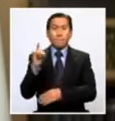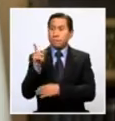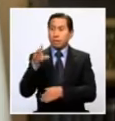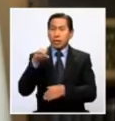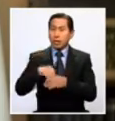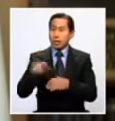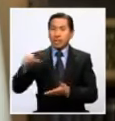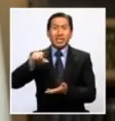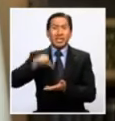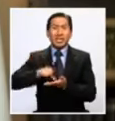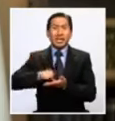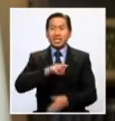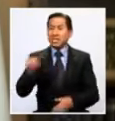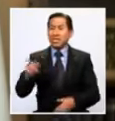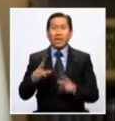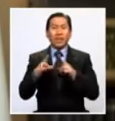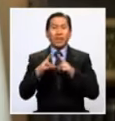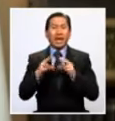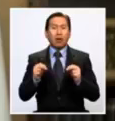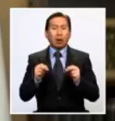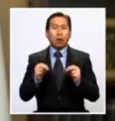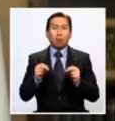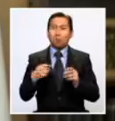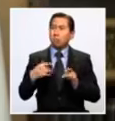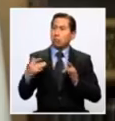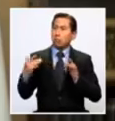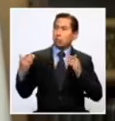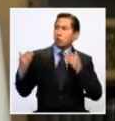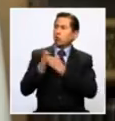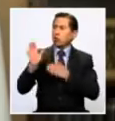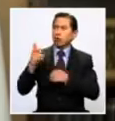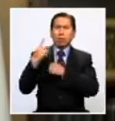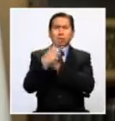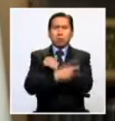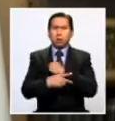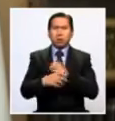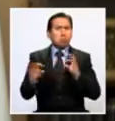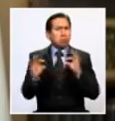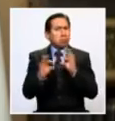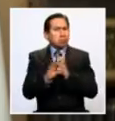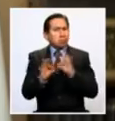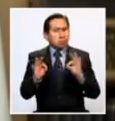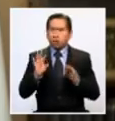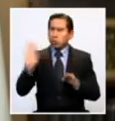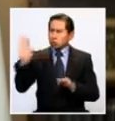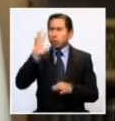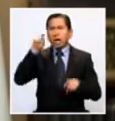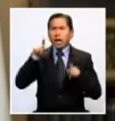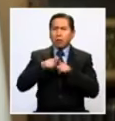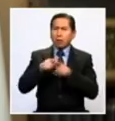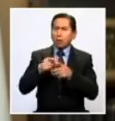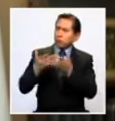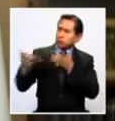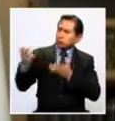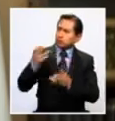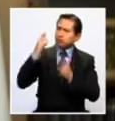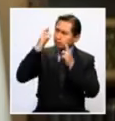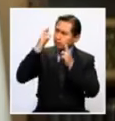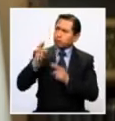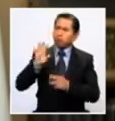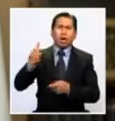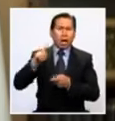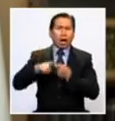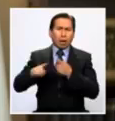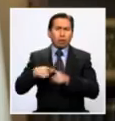Irán y en Nicaragua. No tenemos nada contra esos países y pueblos nobles y hermanos que respetamos y son